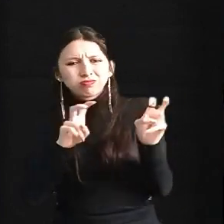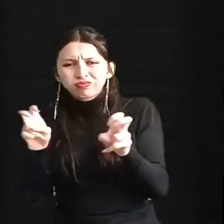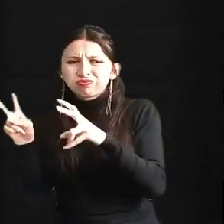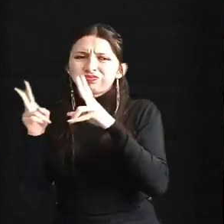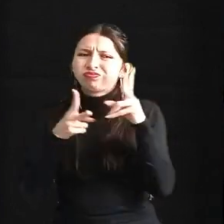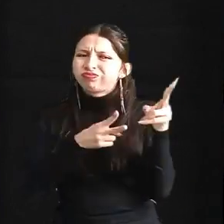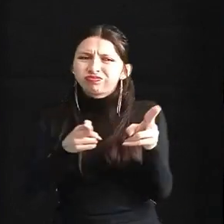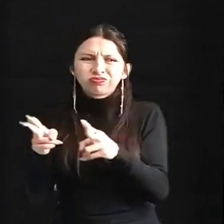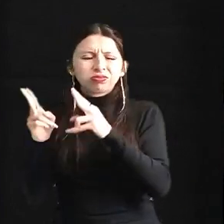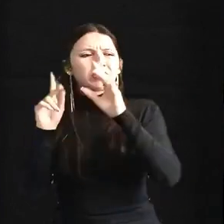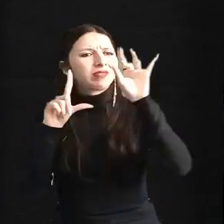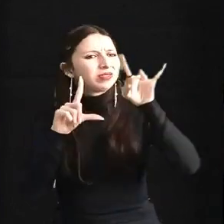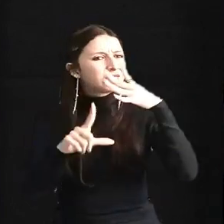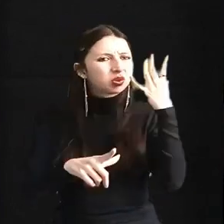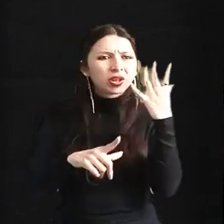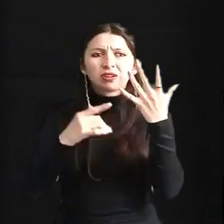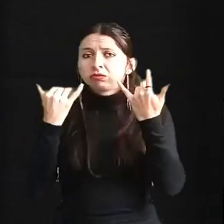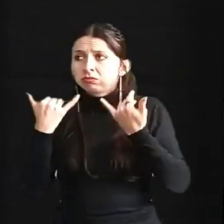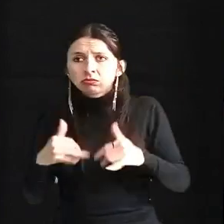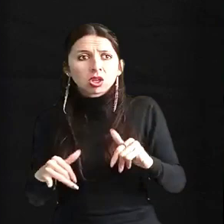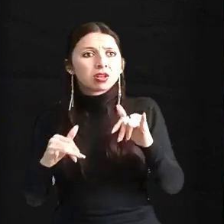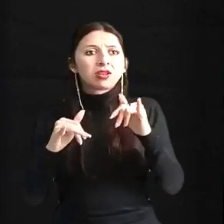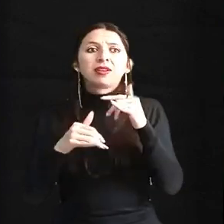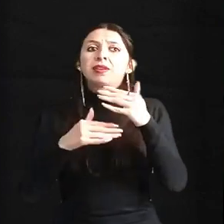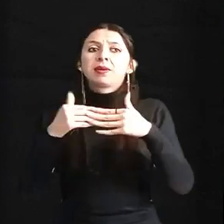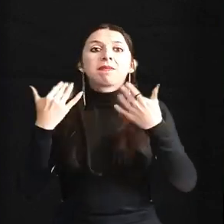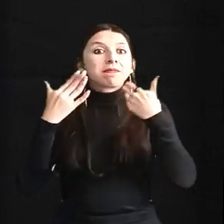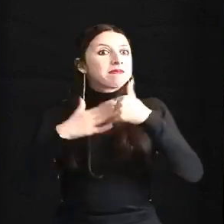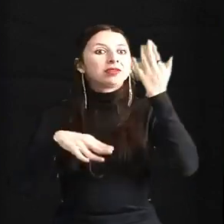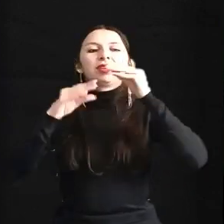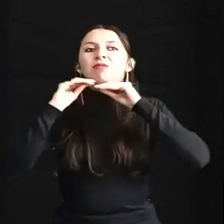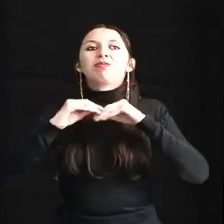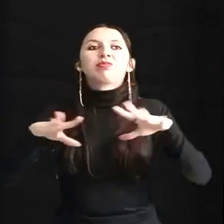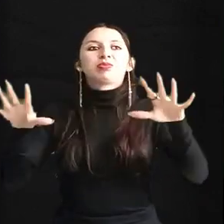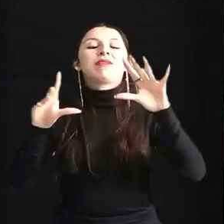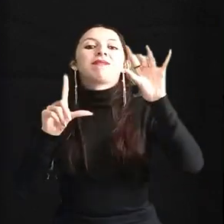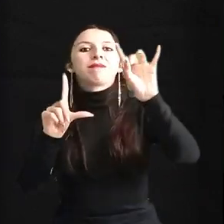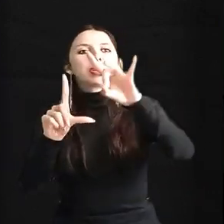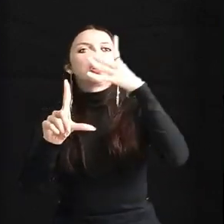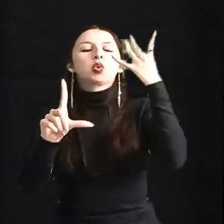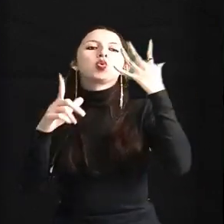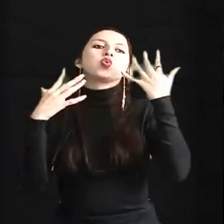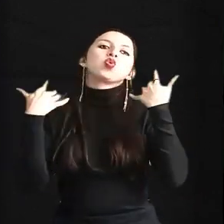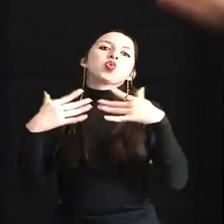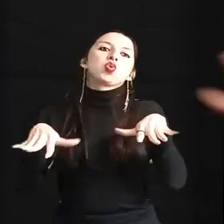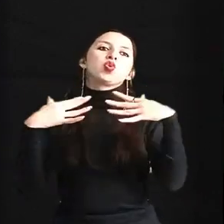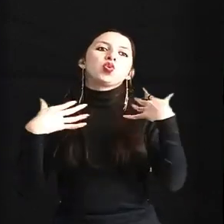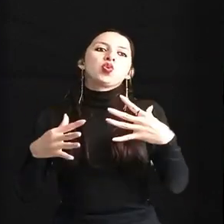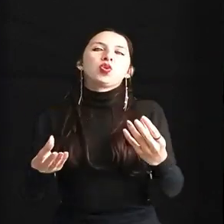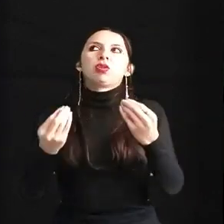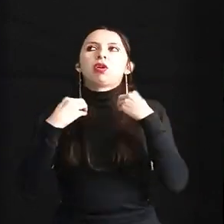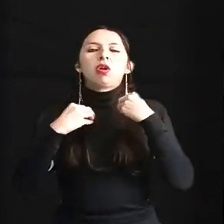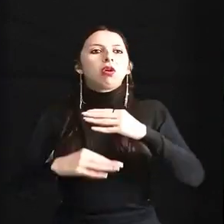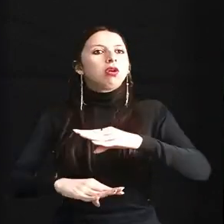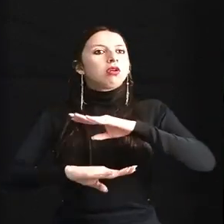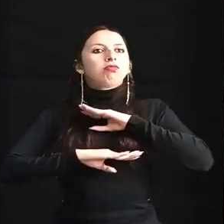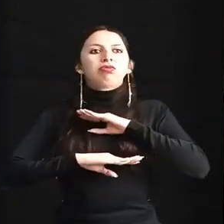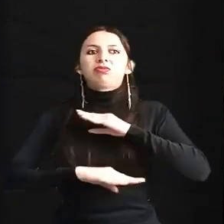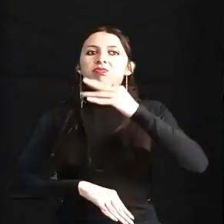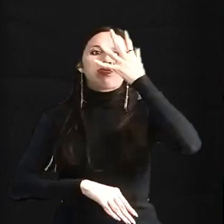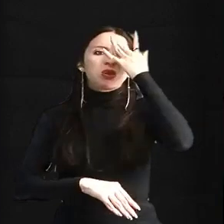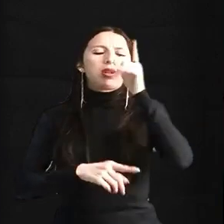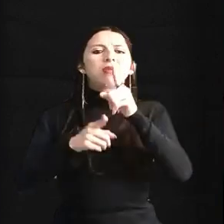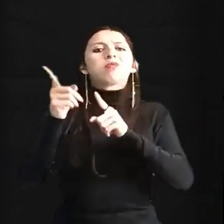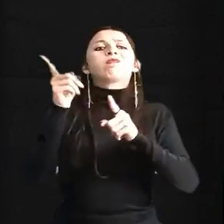y cuando ya tenemos la publicación en línea para nosotros fue muy grato poder llegar a diferentes partes y empezamos